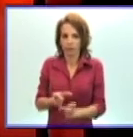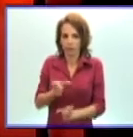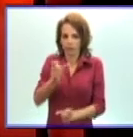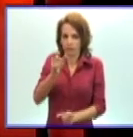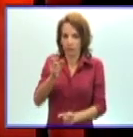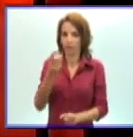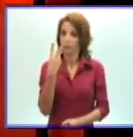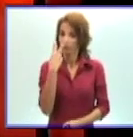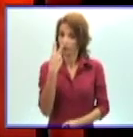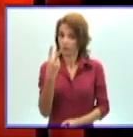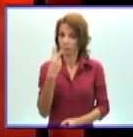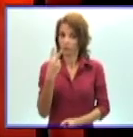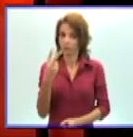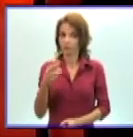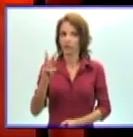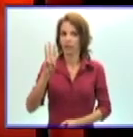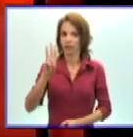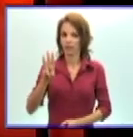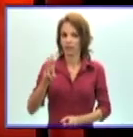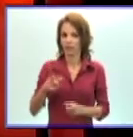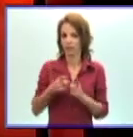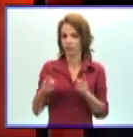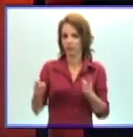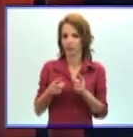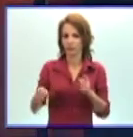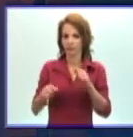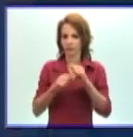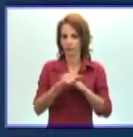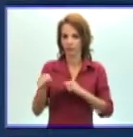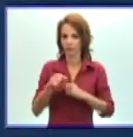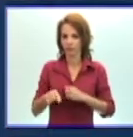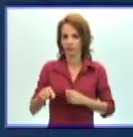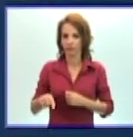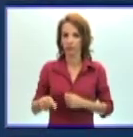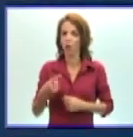mediciones. ¿Cuál es la correcta? Observen.